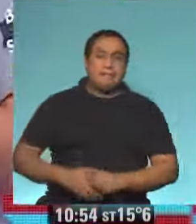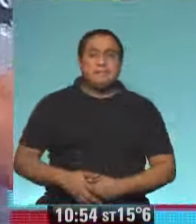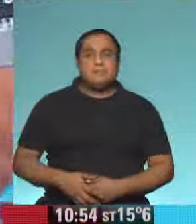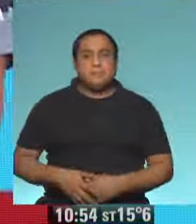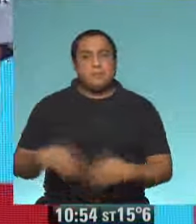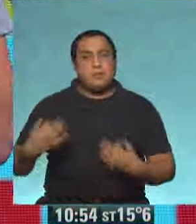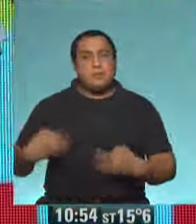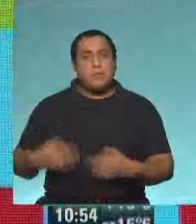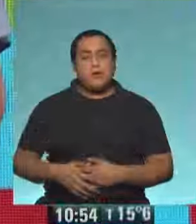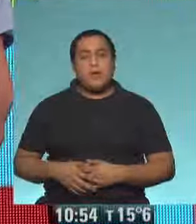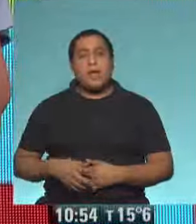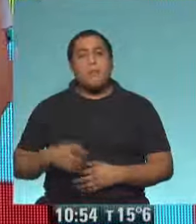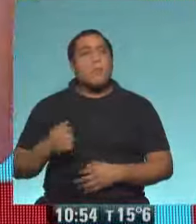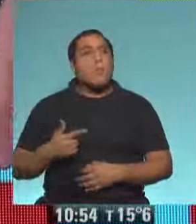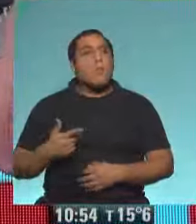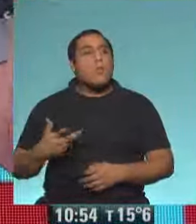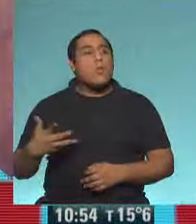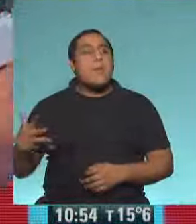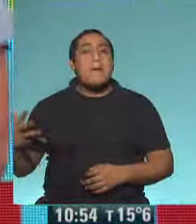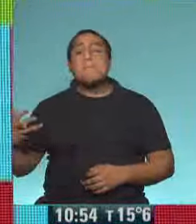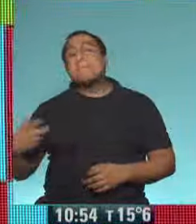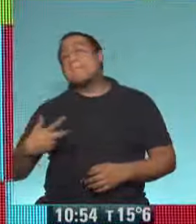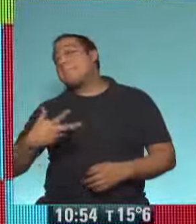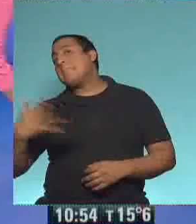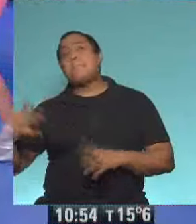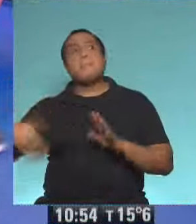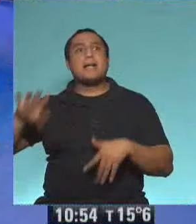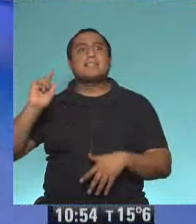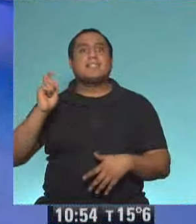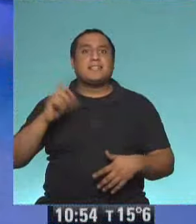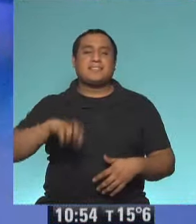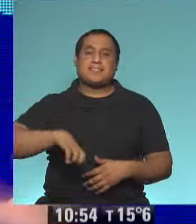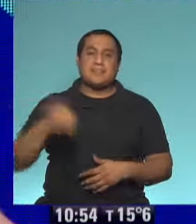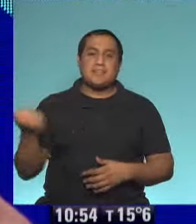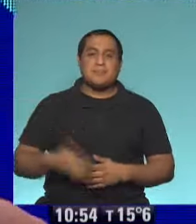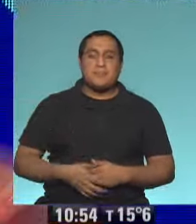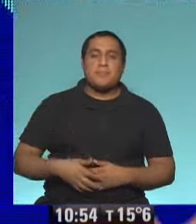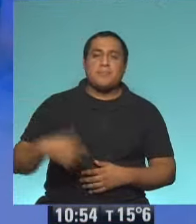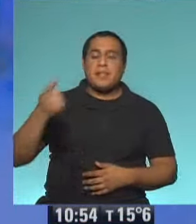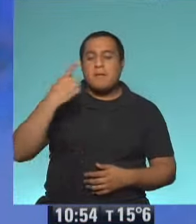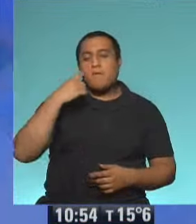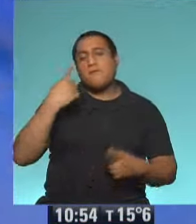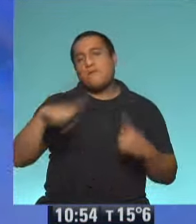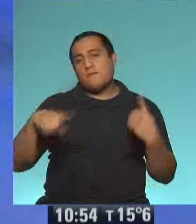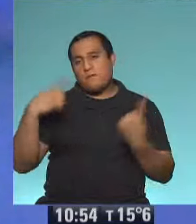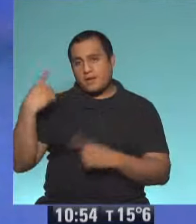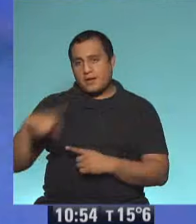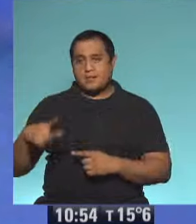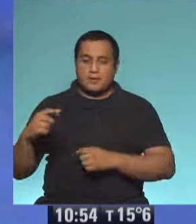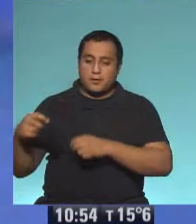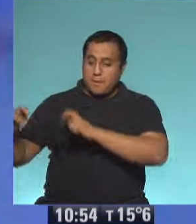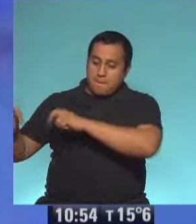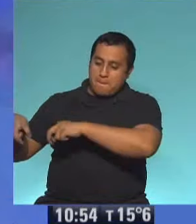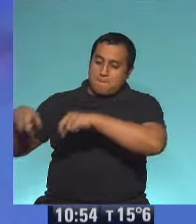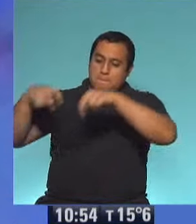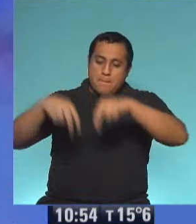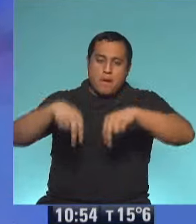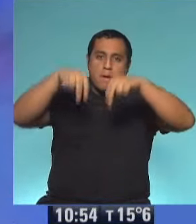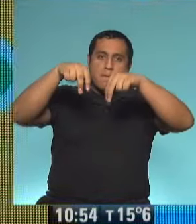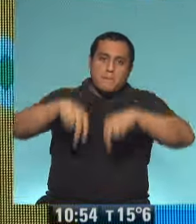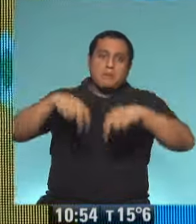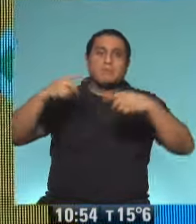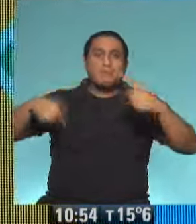Entonces van contando a ver quién hace más. Y también hay diferentes formas. Van entrando de a dos. Van haciendo